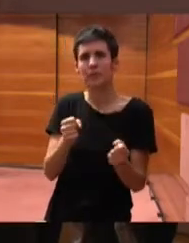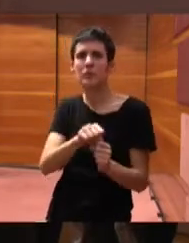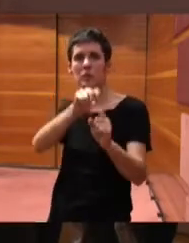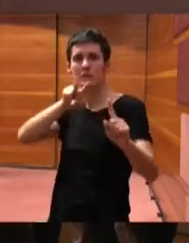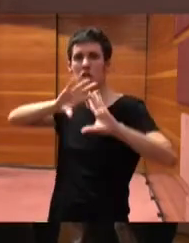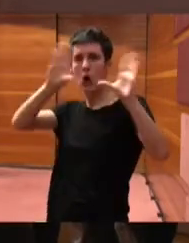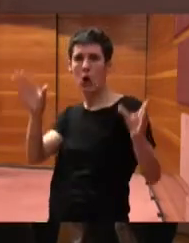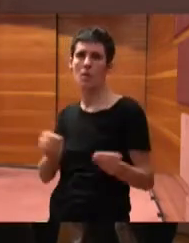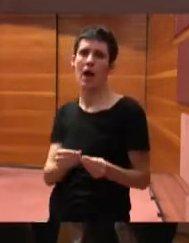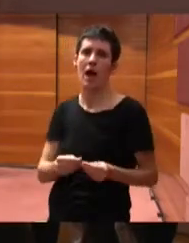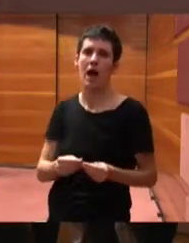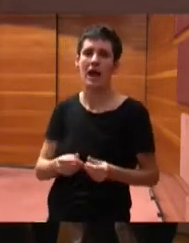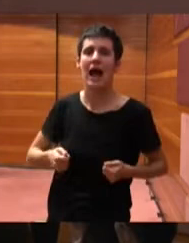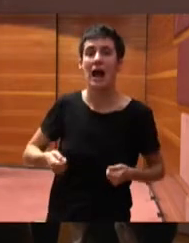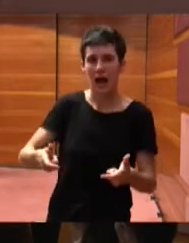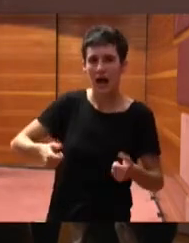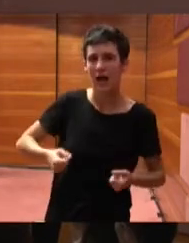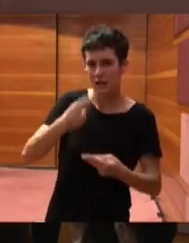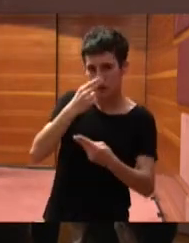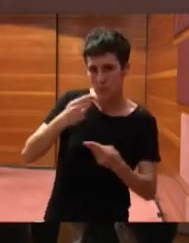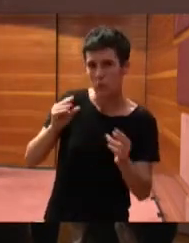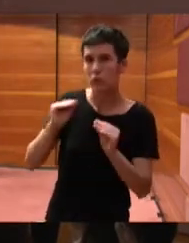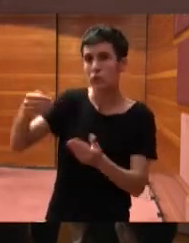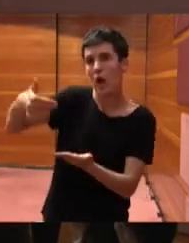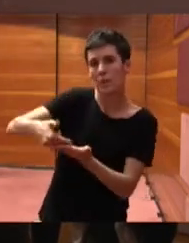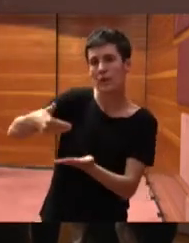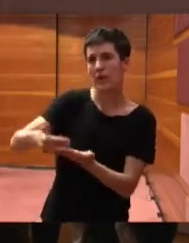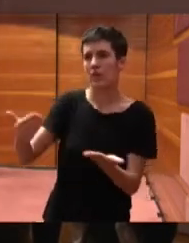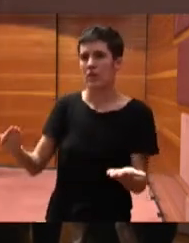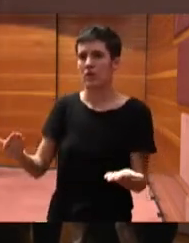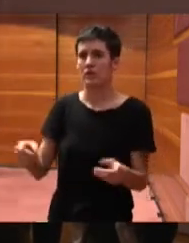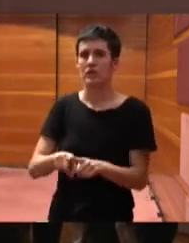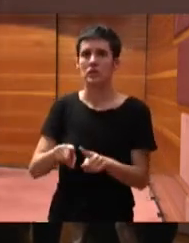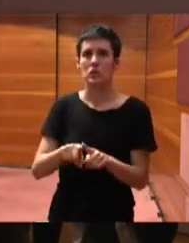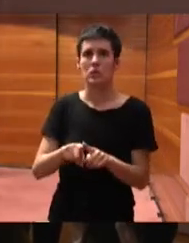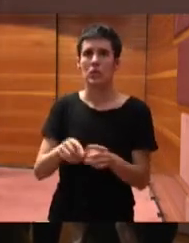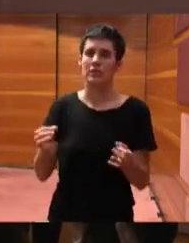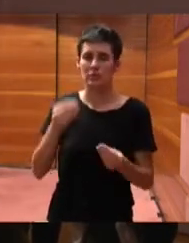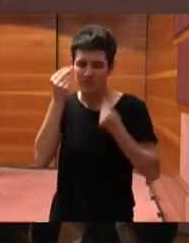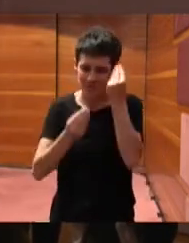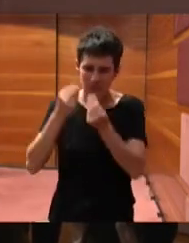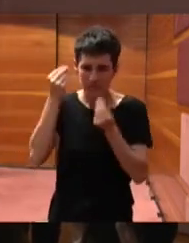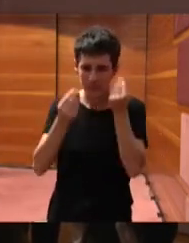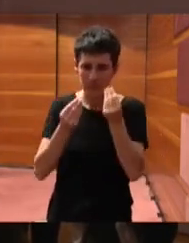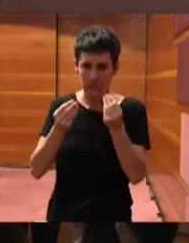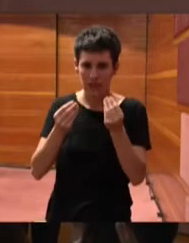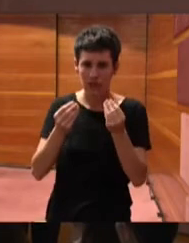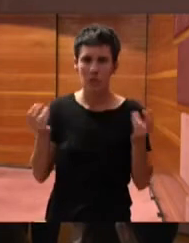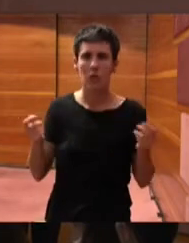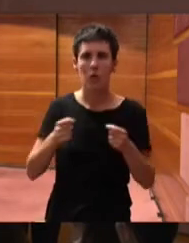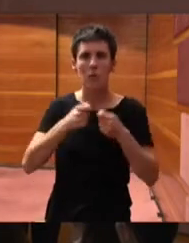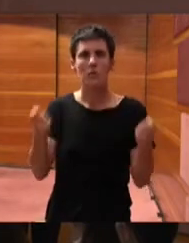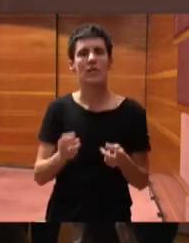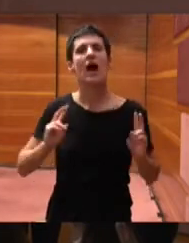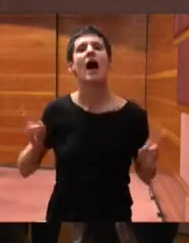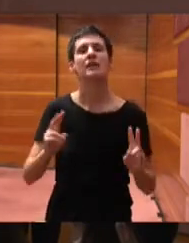gasto público, tu aportación. Bueno, pues que repensemos la manera en que hacemos la publicidad activa. ¿Con quién la repensaremos?